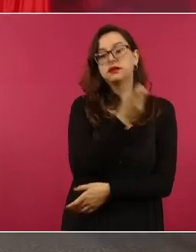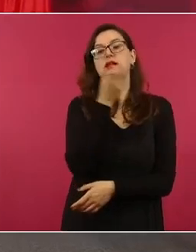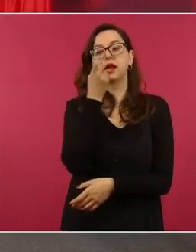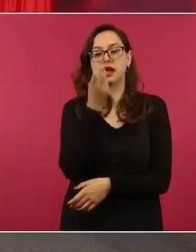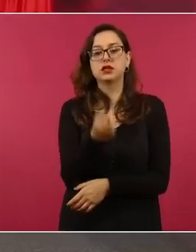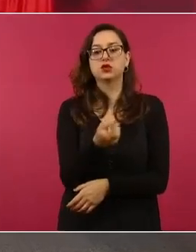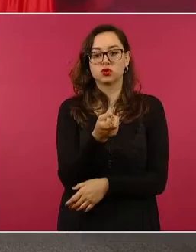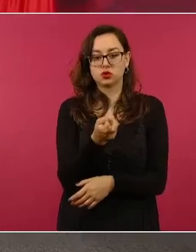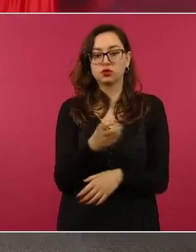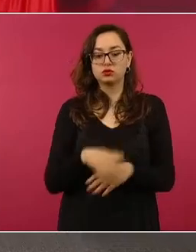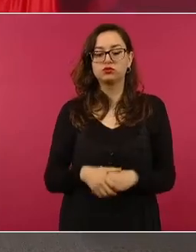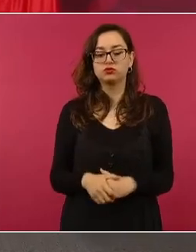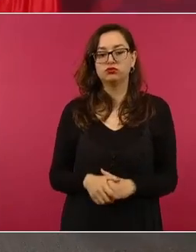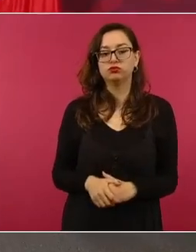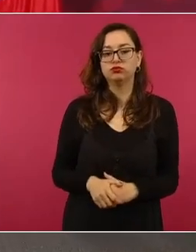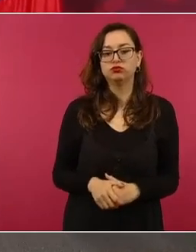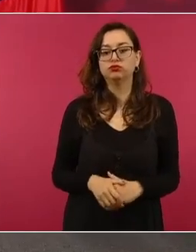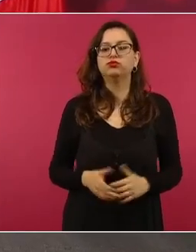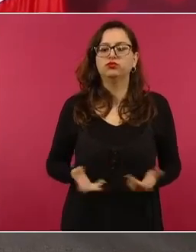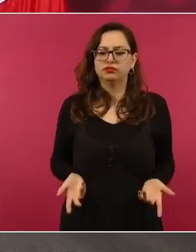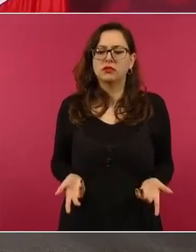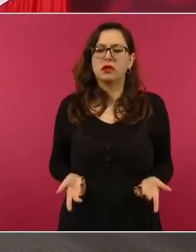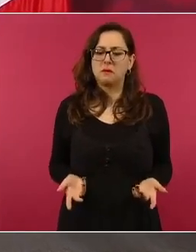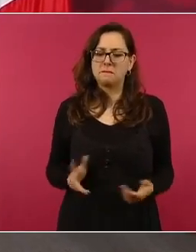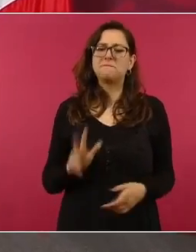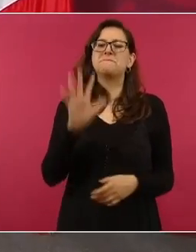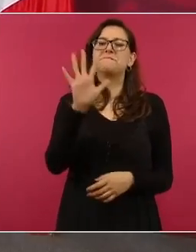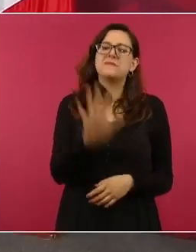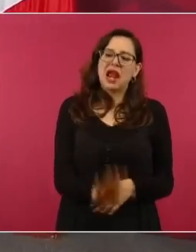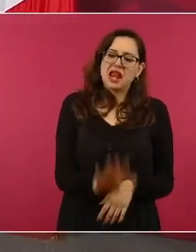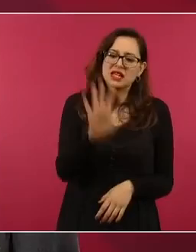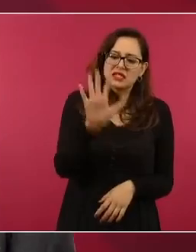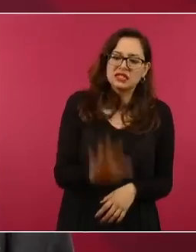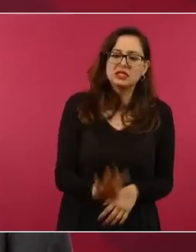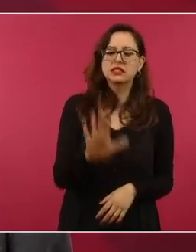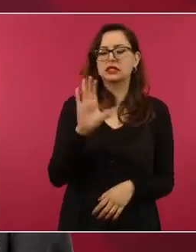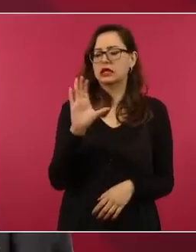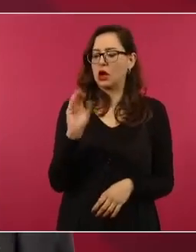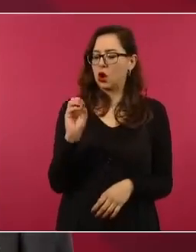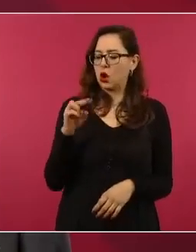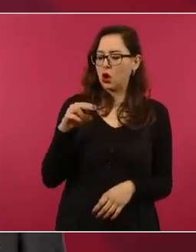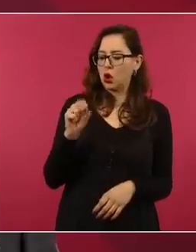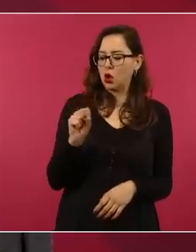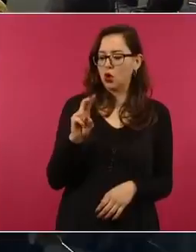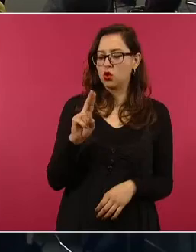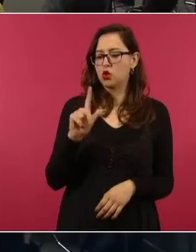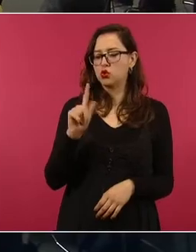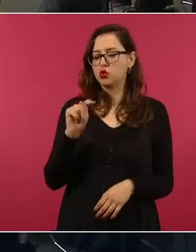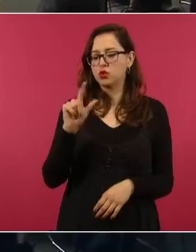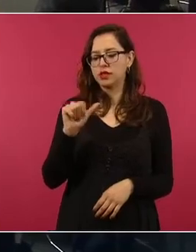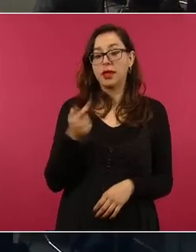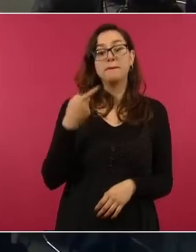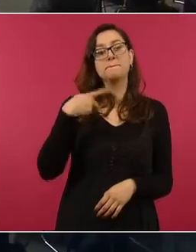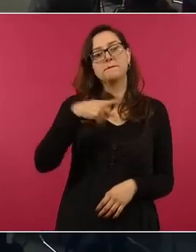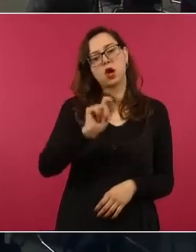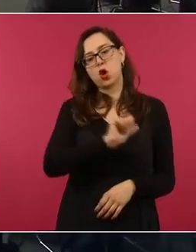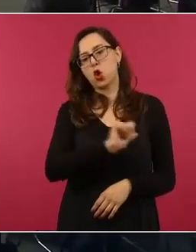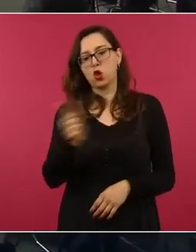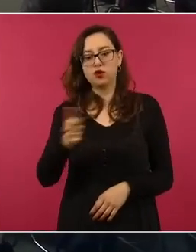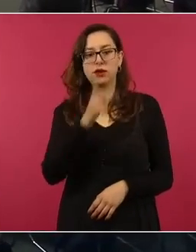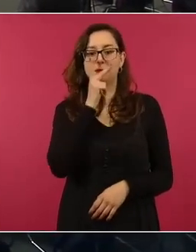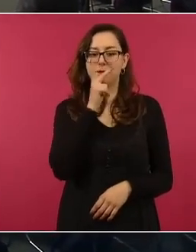que es como una consulta, pero tiene otro nombre,